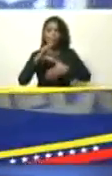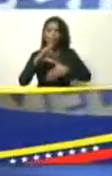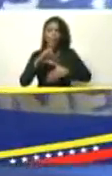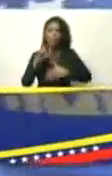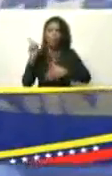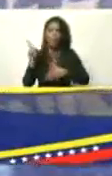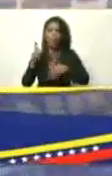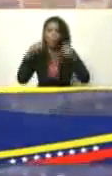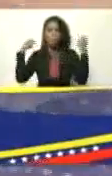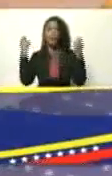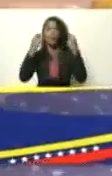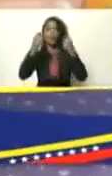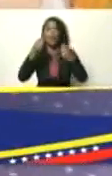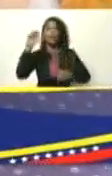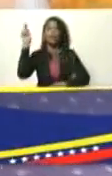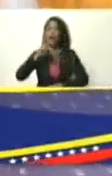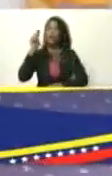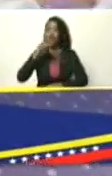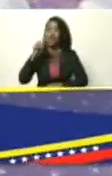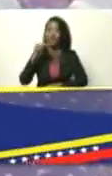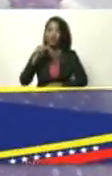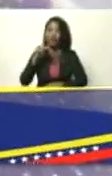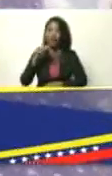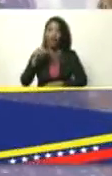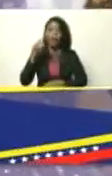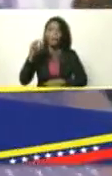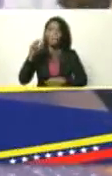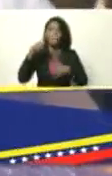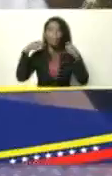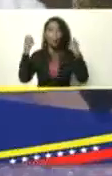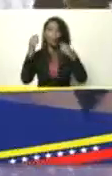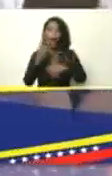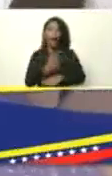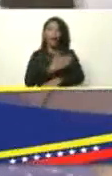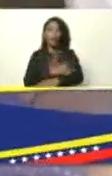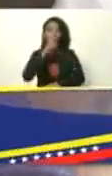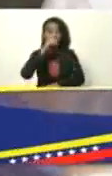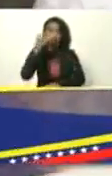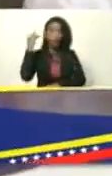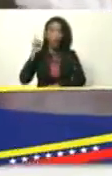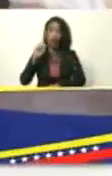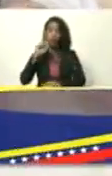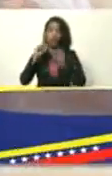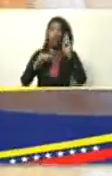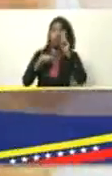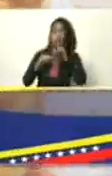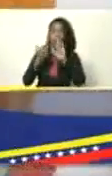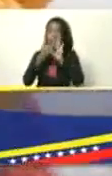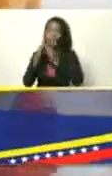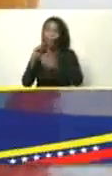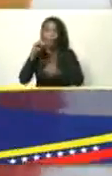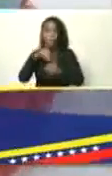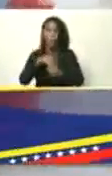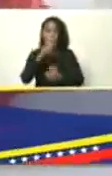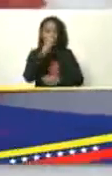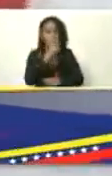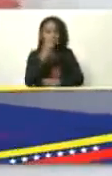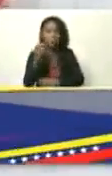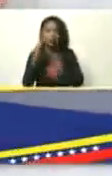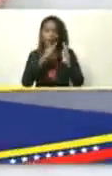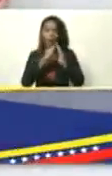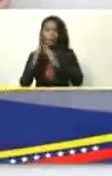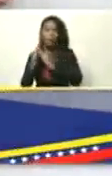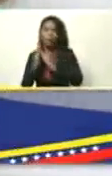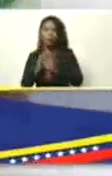esos promotores de lucha, promotores que anteriormente, en años pasados, no se veían en las comunidades visitando casas